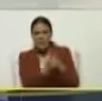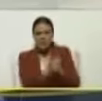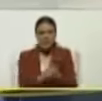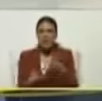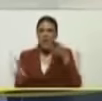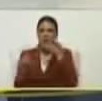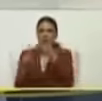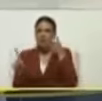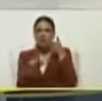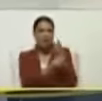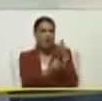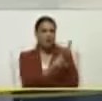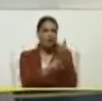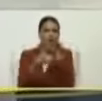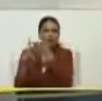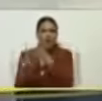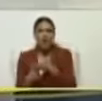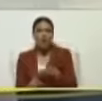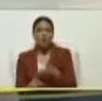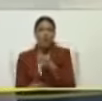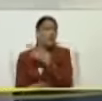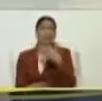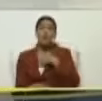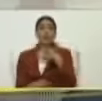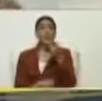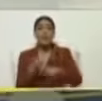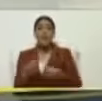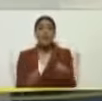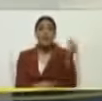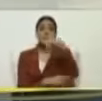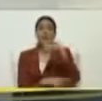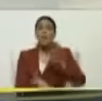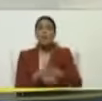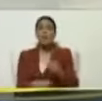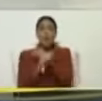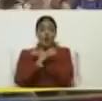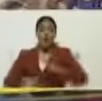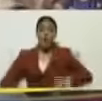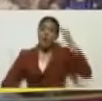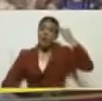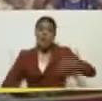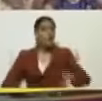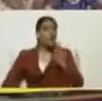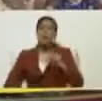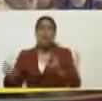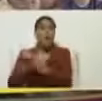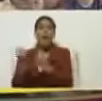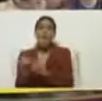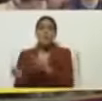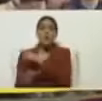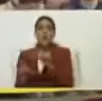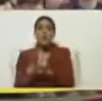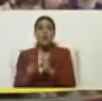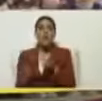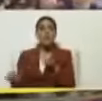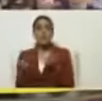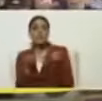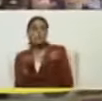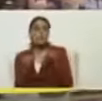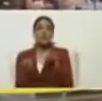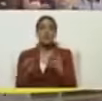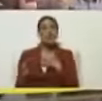No pudieron hacer más porque no tienen a los militares, ni a los policías, ni tienen al pueblo profundo.